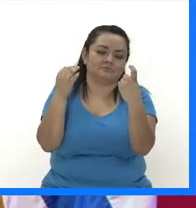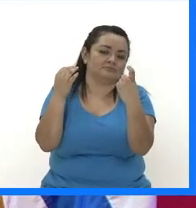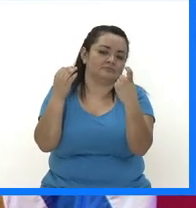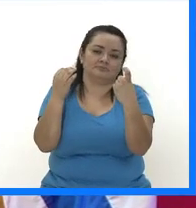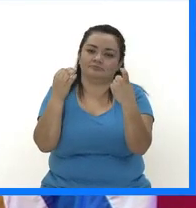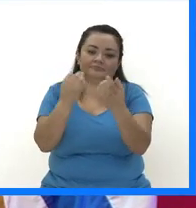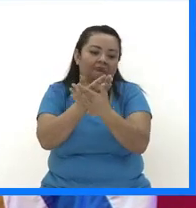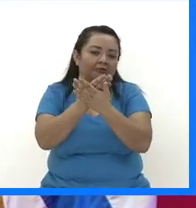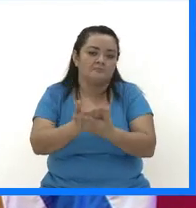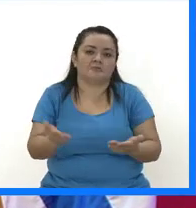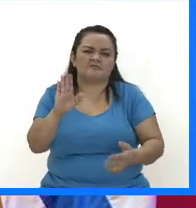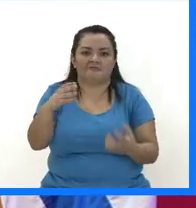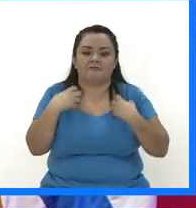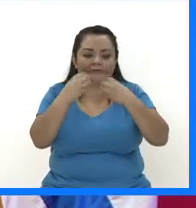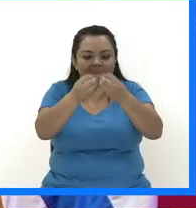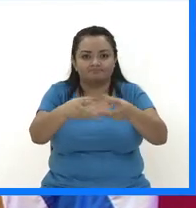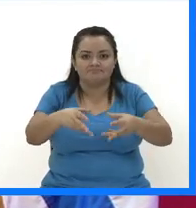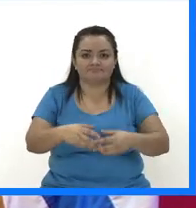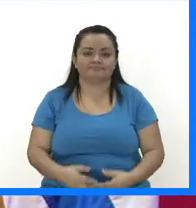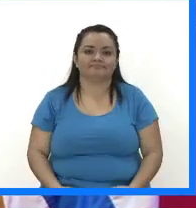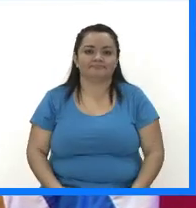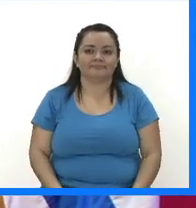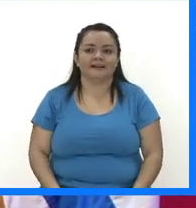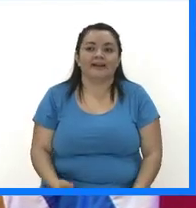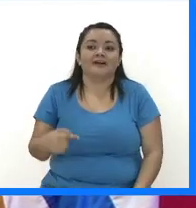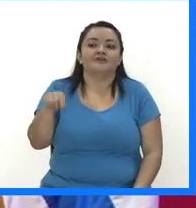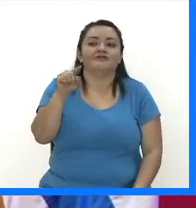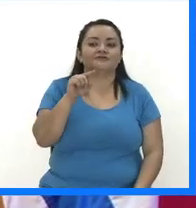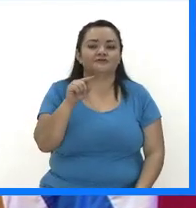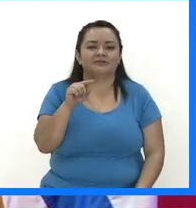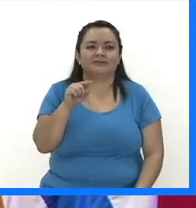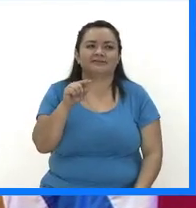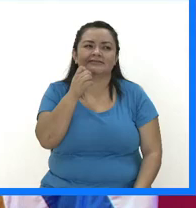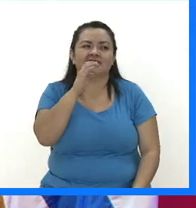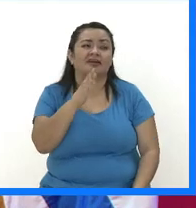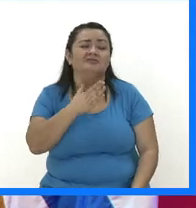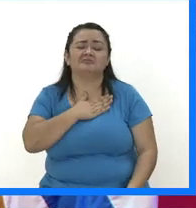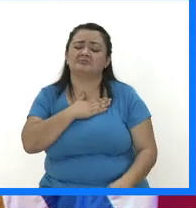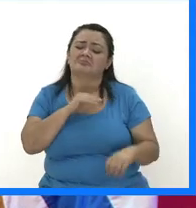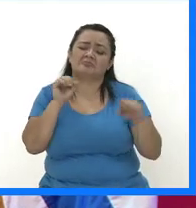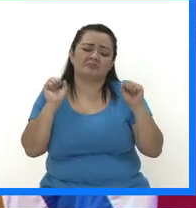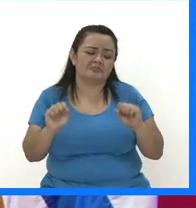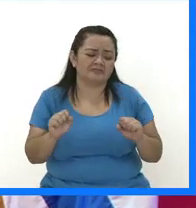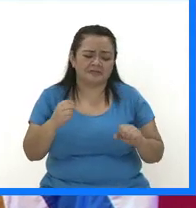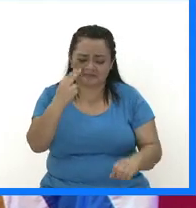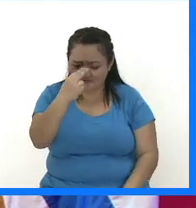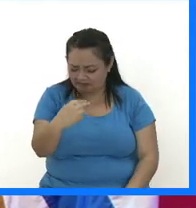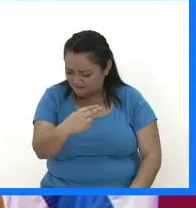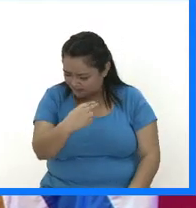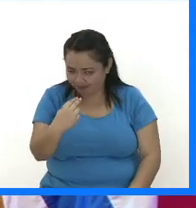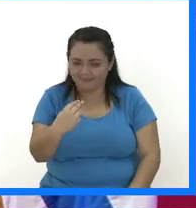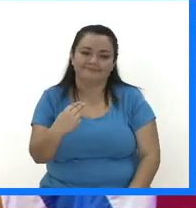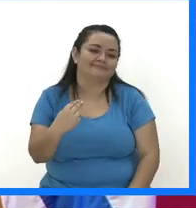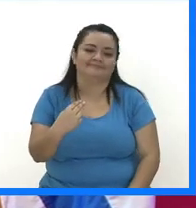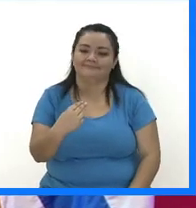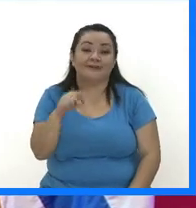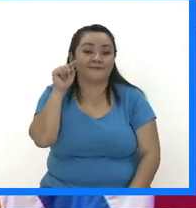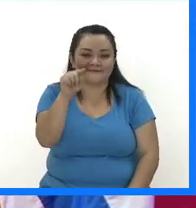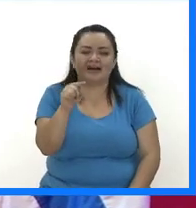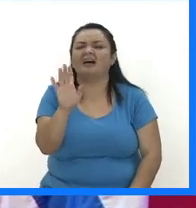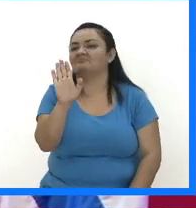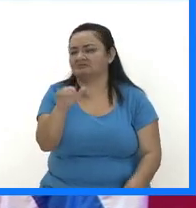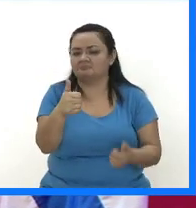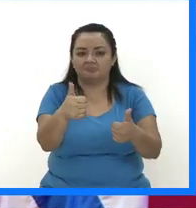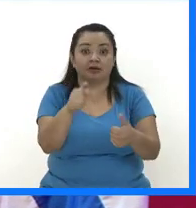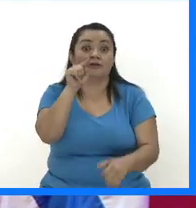lo va a sacar del pantano dónde está si usted no cree que puede hacerlo no lo va a hacer porque así como son sus palabras es